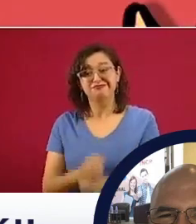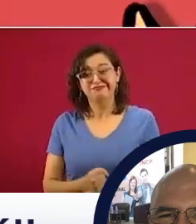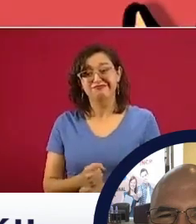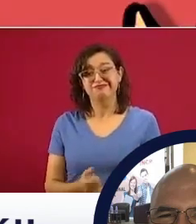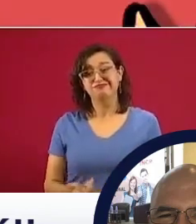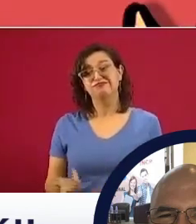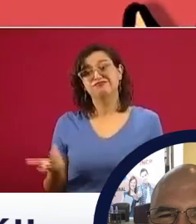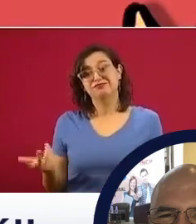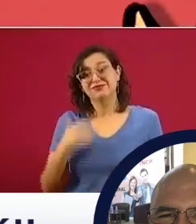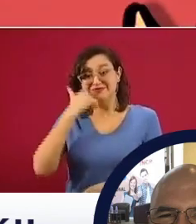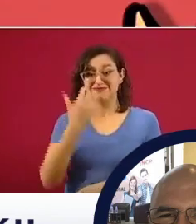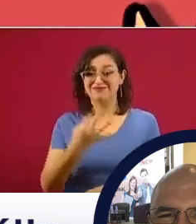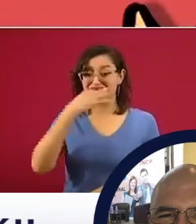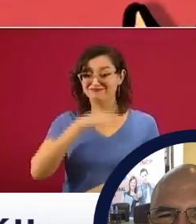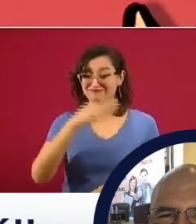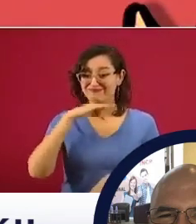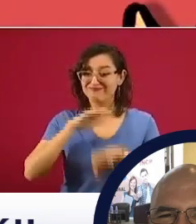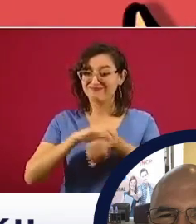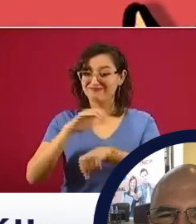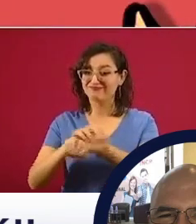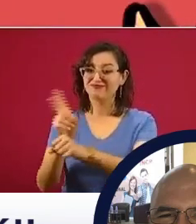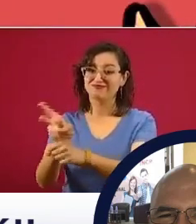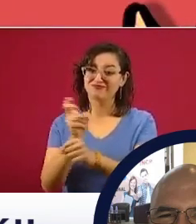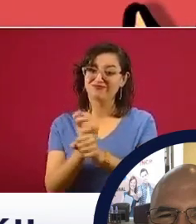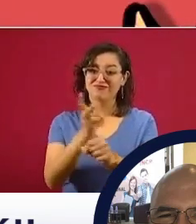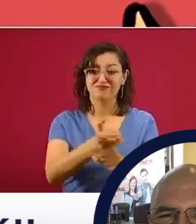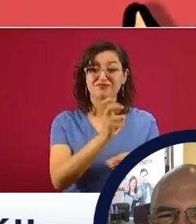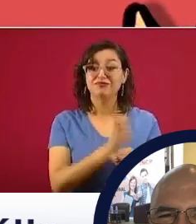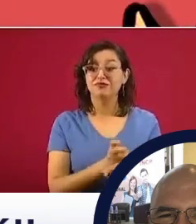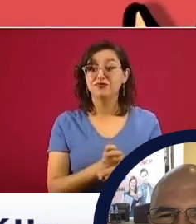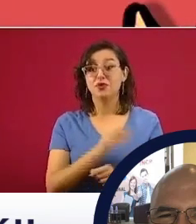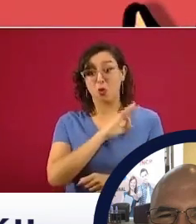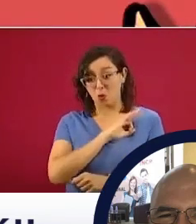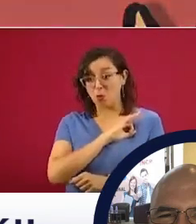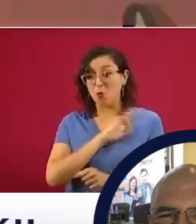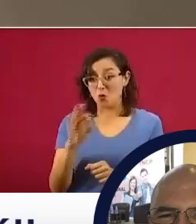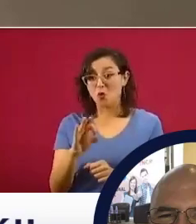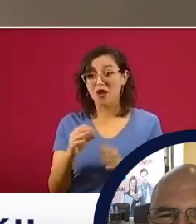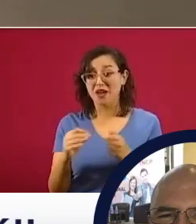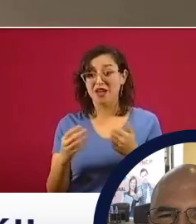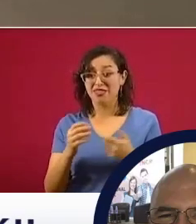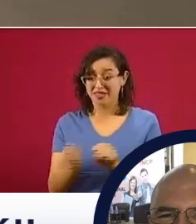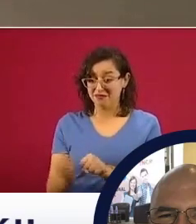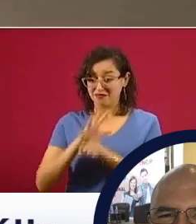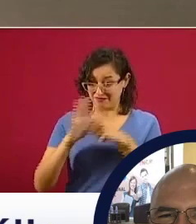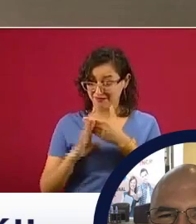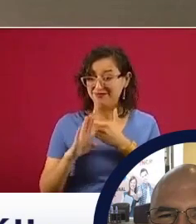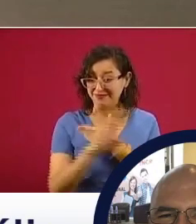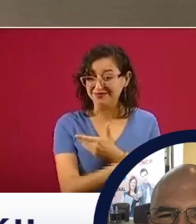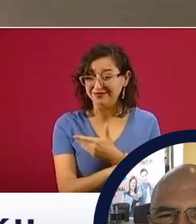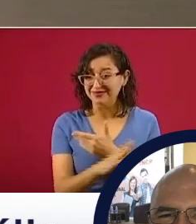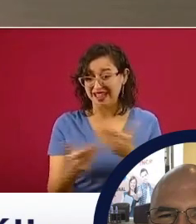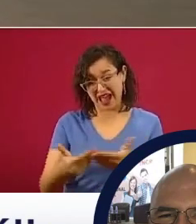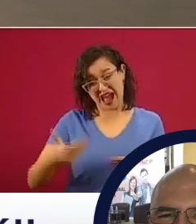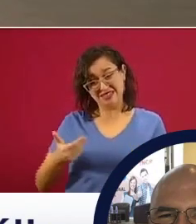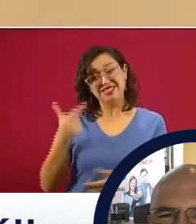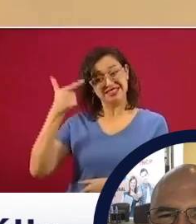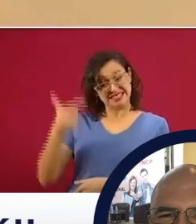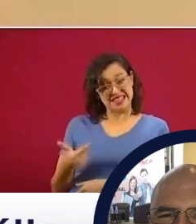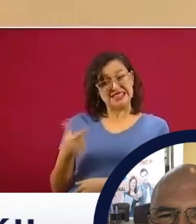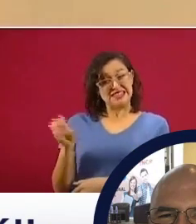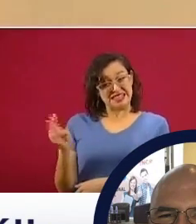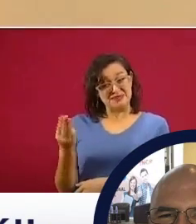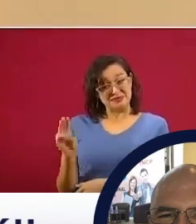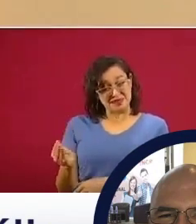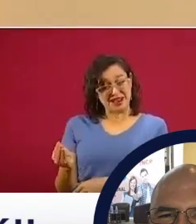también la, cuando le hicieron la pregunta de por qué no hacen vacunas de jabón, digo, realmente, ese es el sentido de los niños,